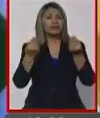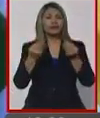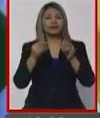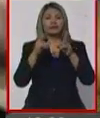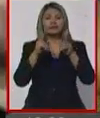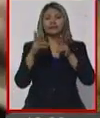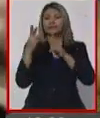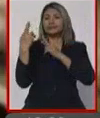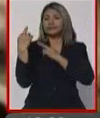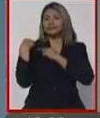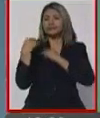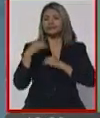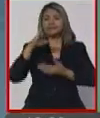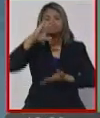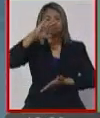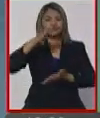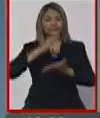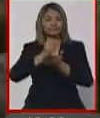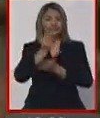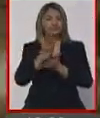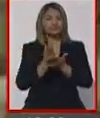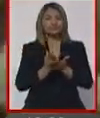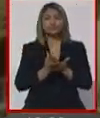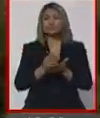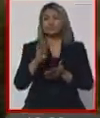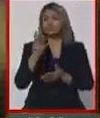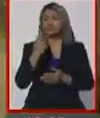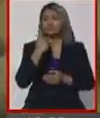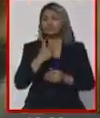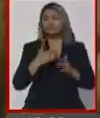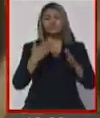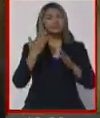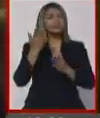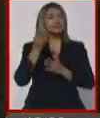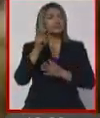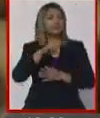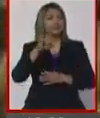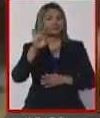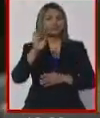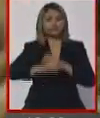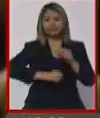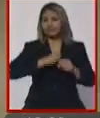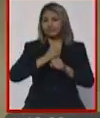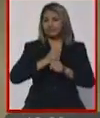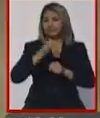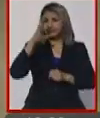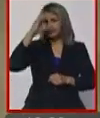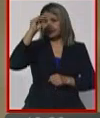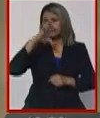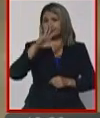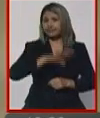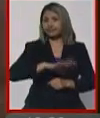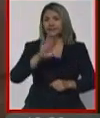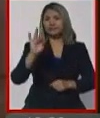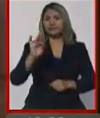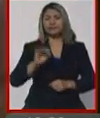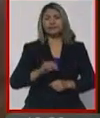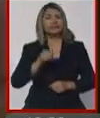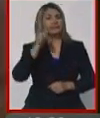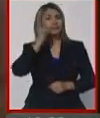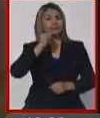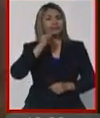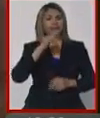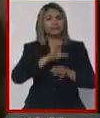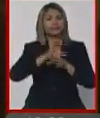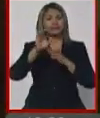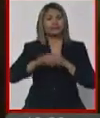entidad competente. Con la reducción de la cuarta parte de la pena se procederá para menores de 28 años de edad, varones a partir de los 58 años y